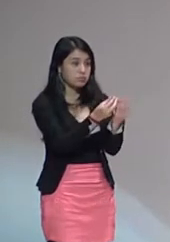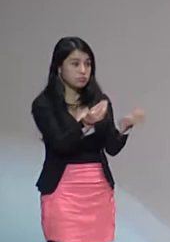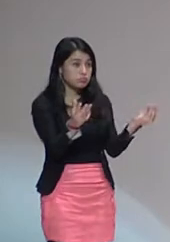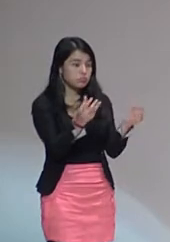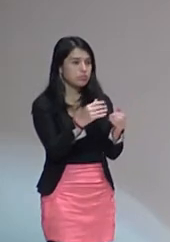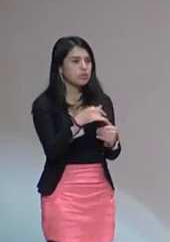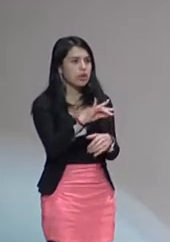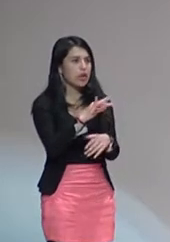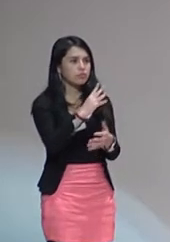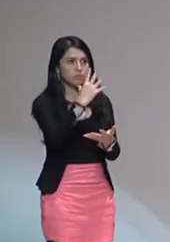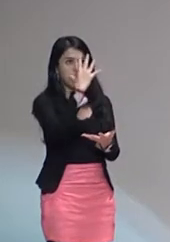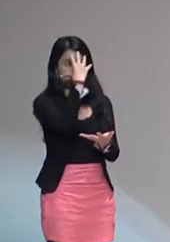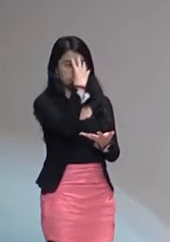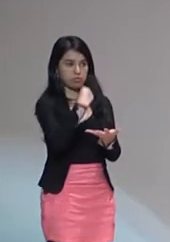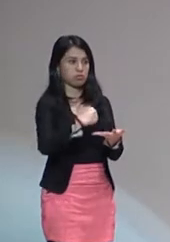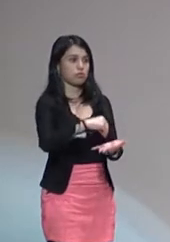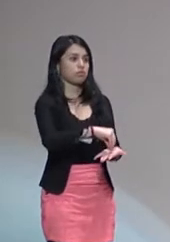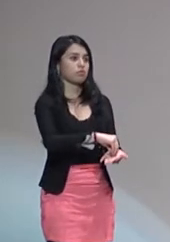desaprendió